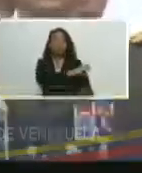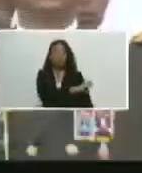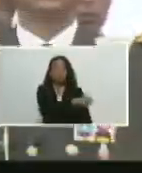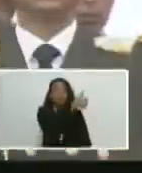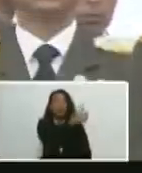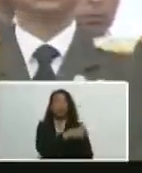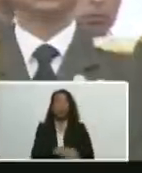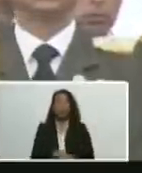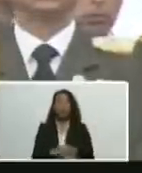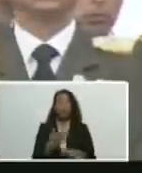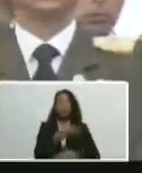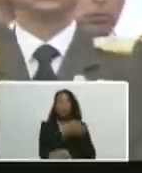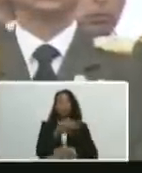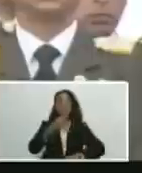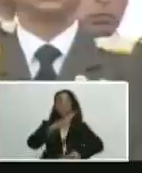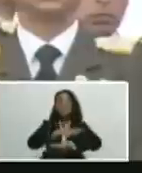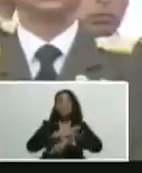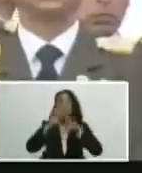en correcta